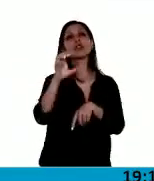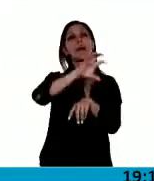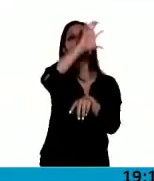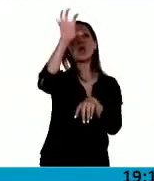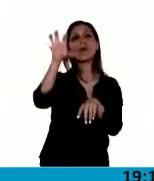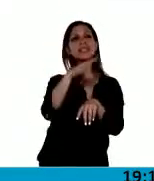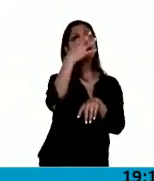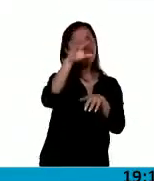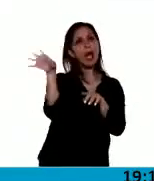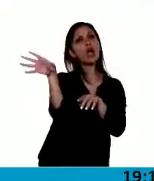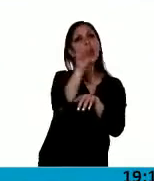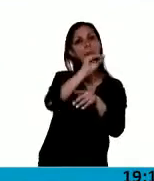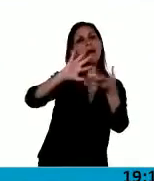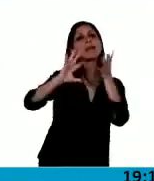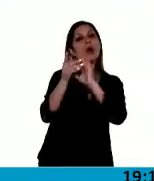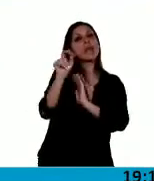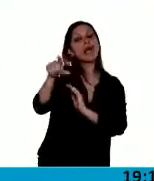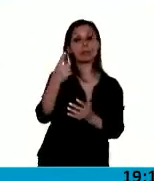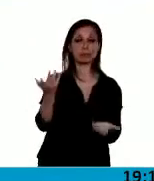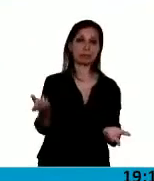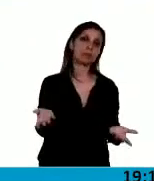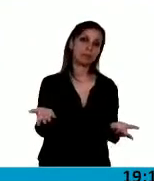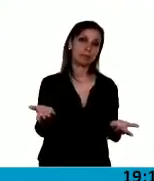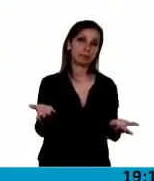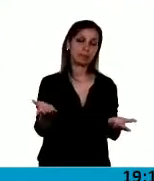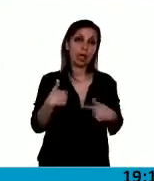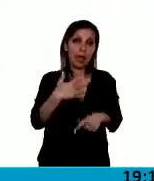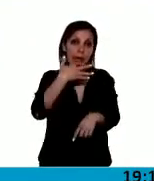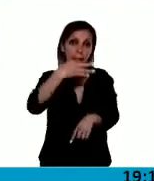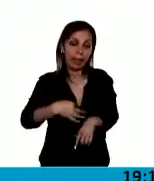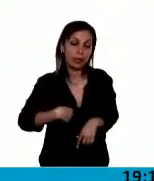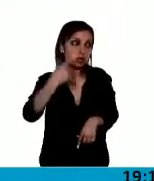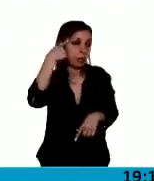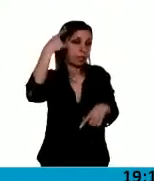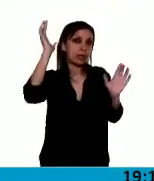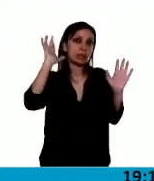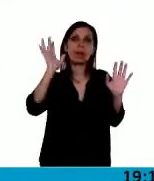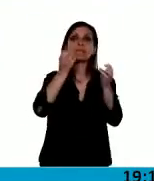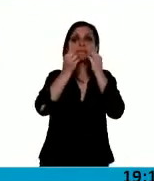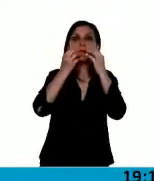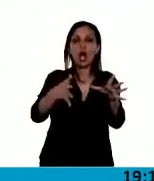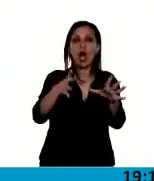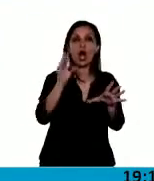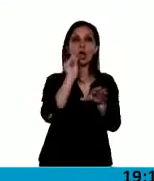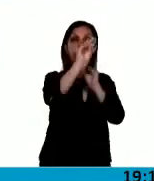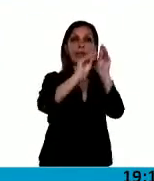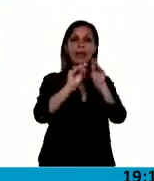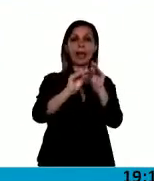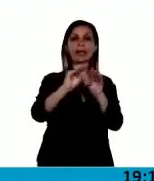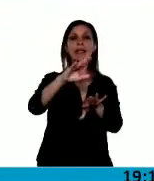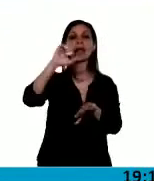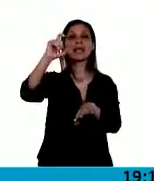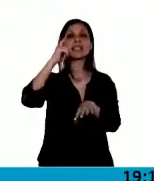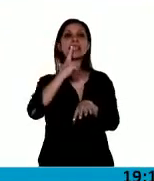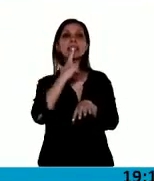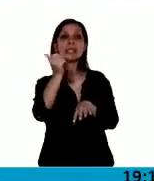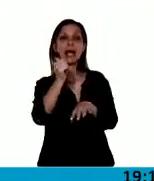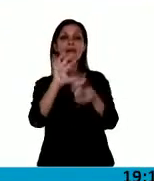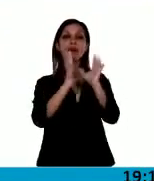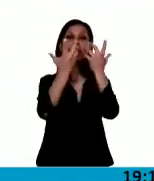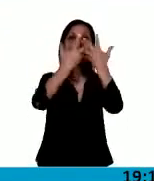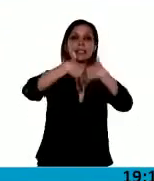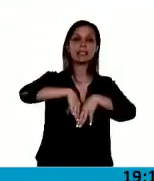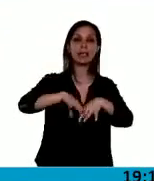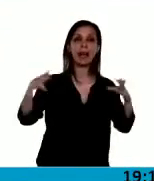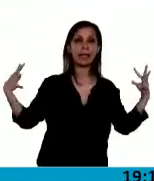copiar el modelo mire yo creo que había que dejar los datos en el shisha en el sistema integrado y que si hay alguien que tiene que hablar de las